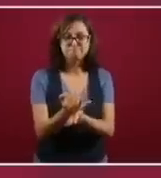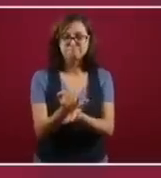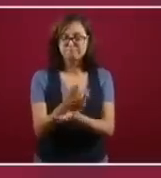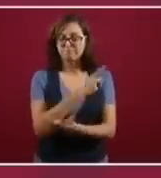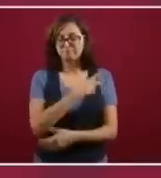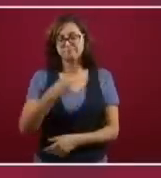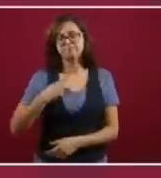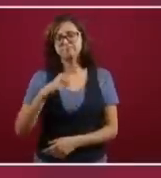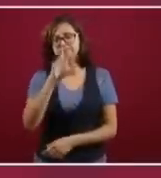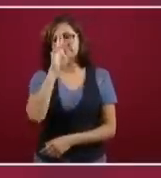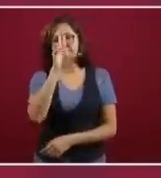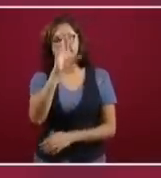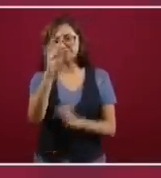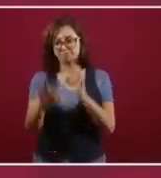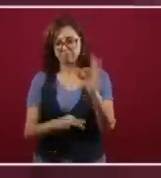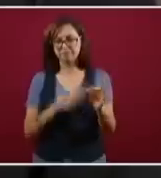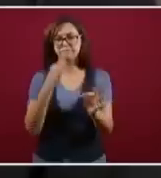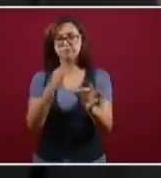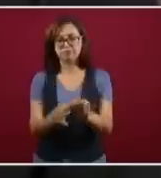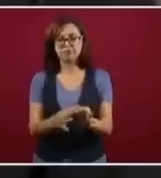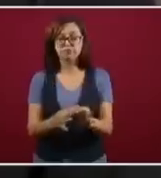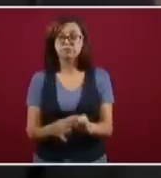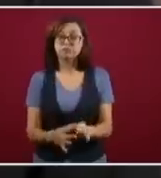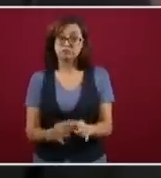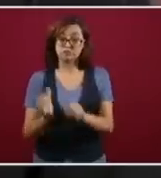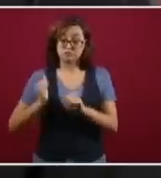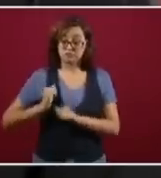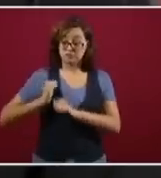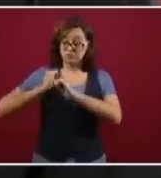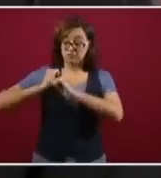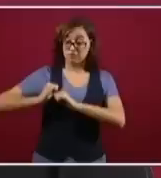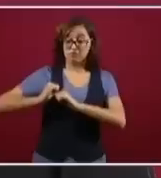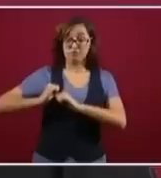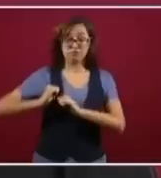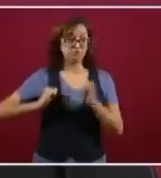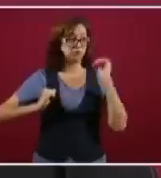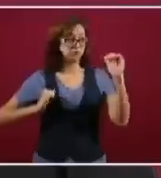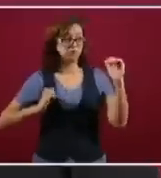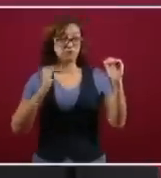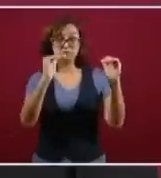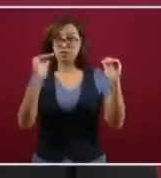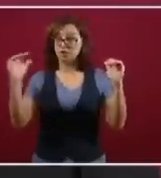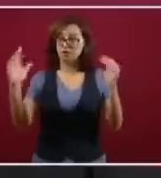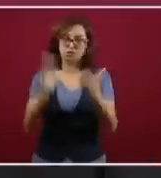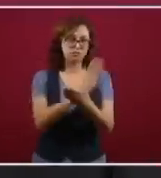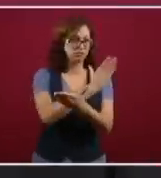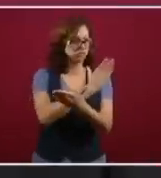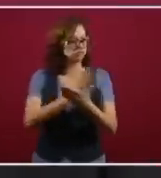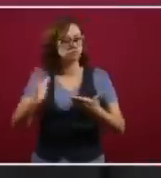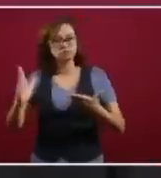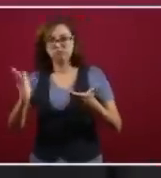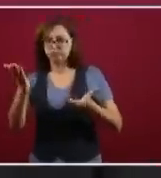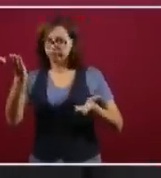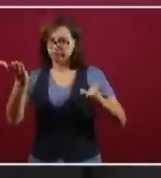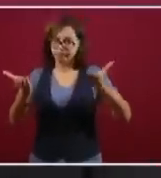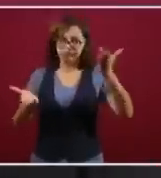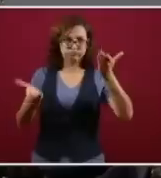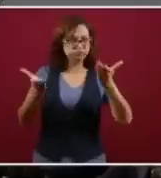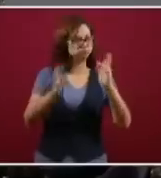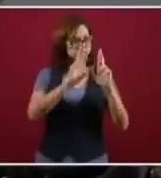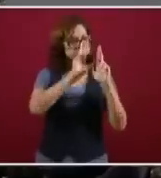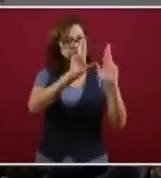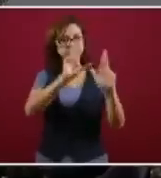que cumplir. Y división y equilibrio de poderes. y ya el Ejecutivo no es el poder de los